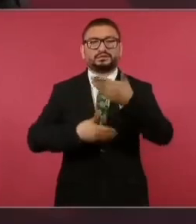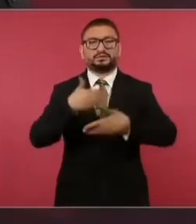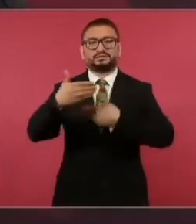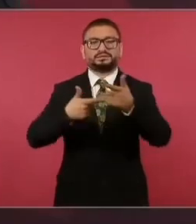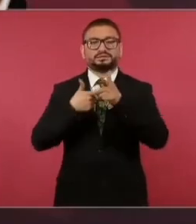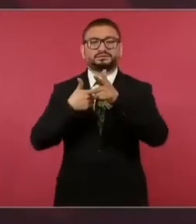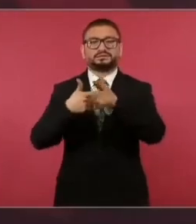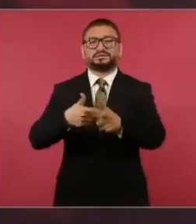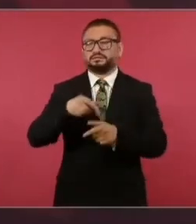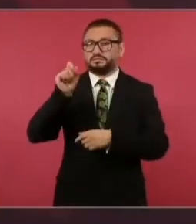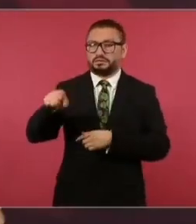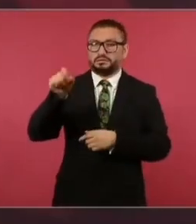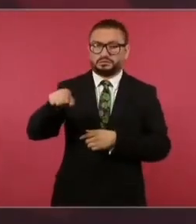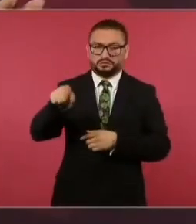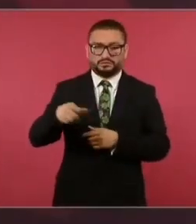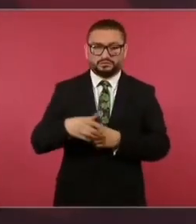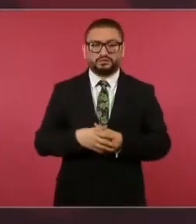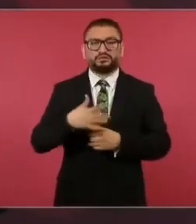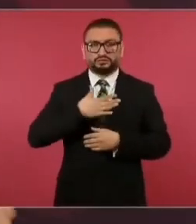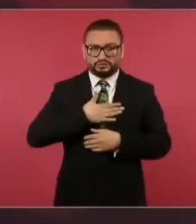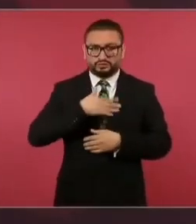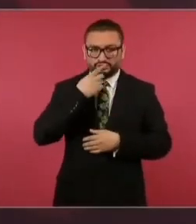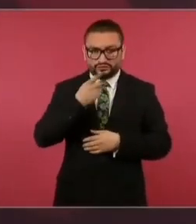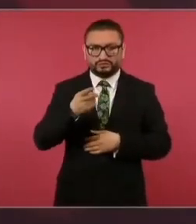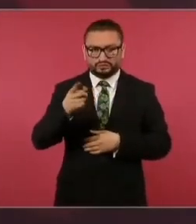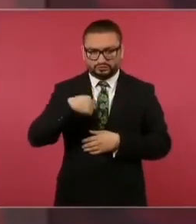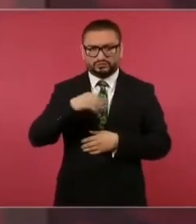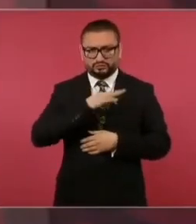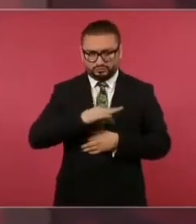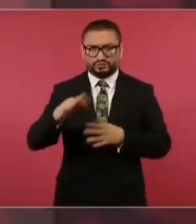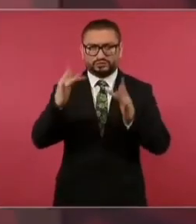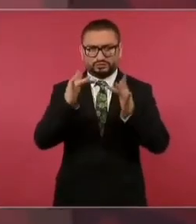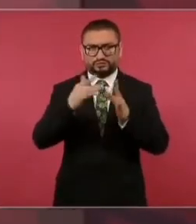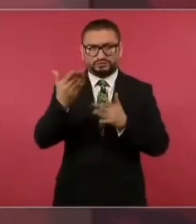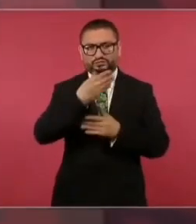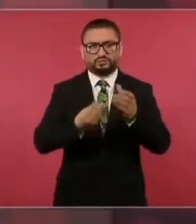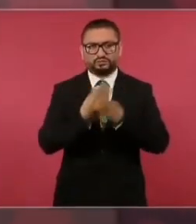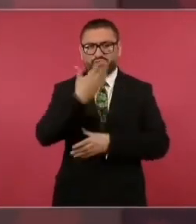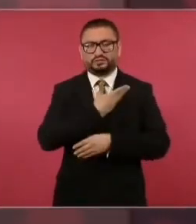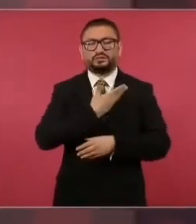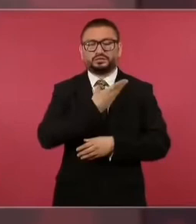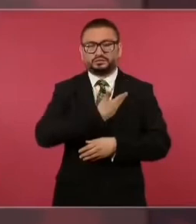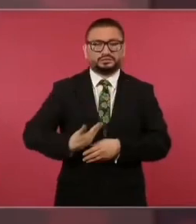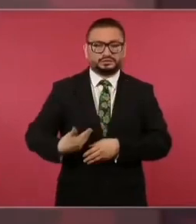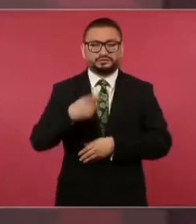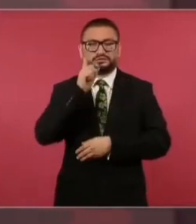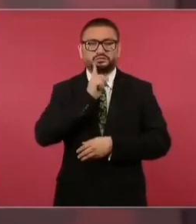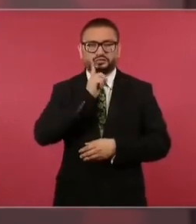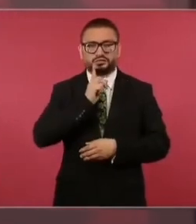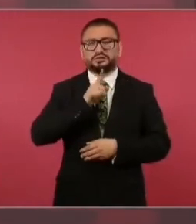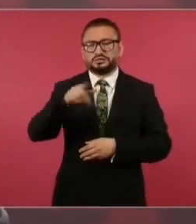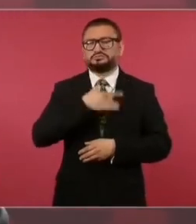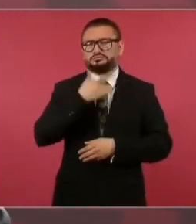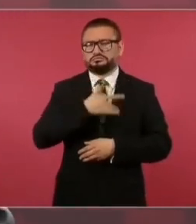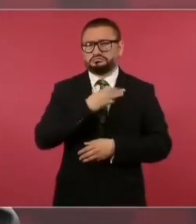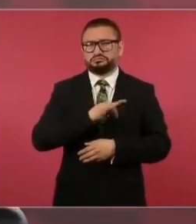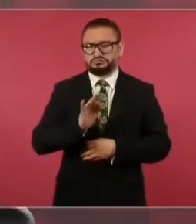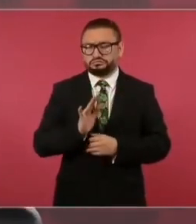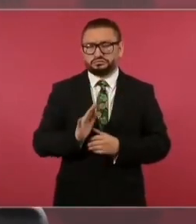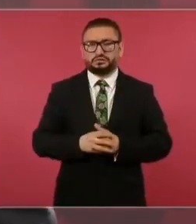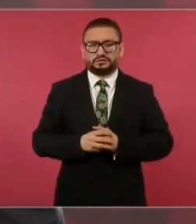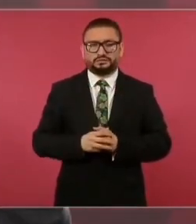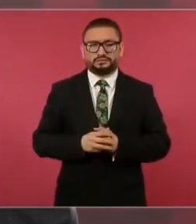continúen con lo mismo, ¿no? Yo les dije, sí, yo les voy a poner en comunicación con la presidenta electa, y la presidenta electa es muy sensible